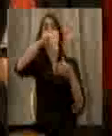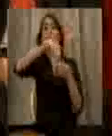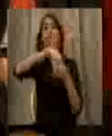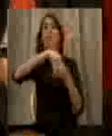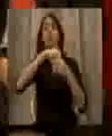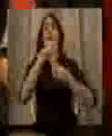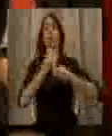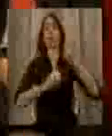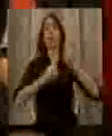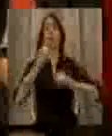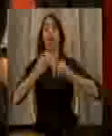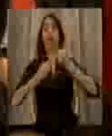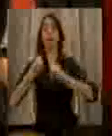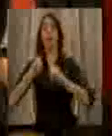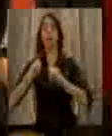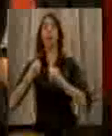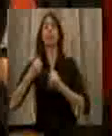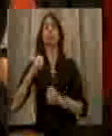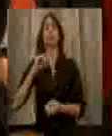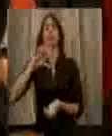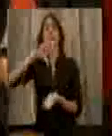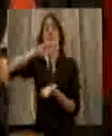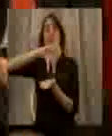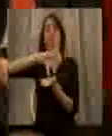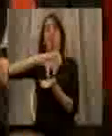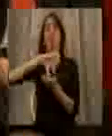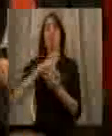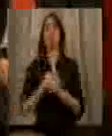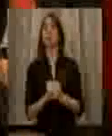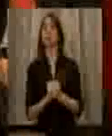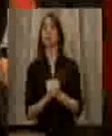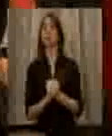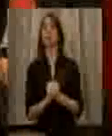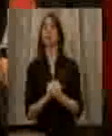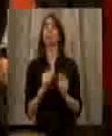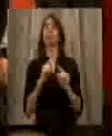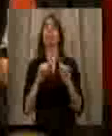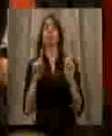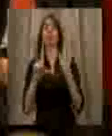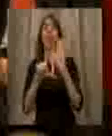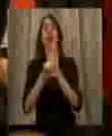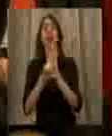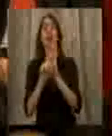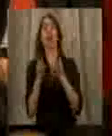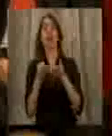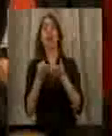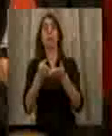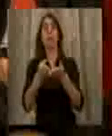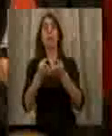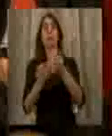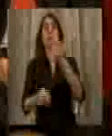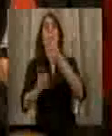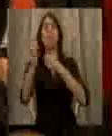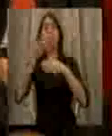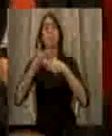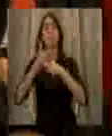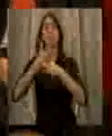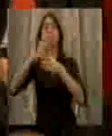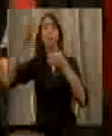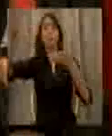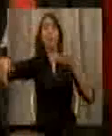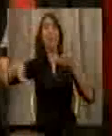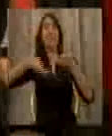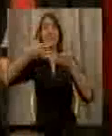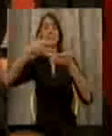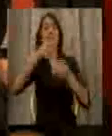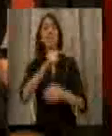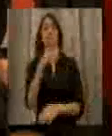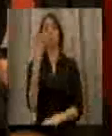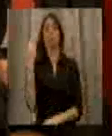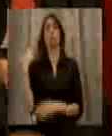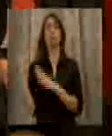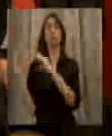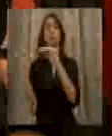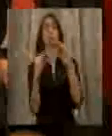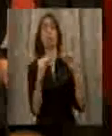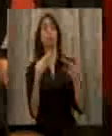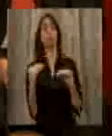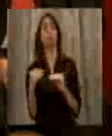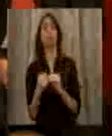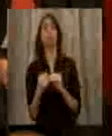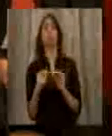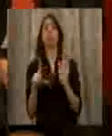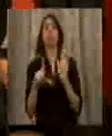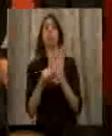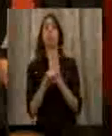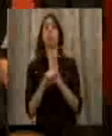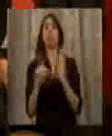y en general en el país. Las leyes de pesca, largamente comentadas durante las últimas semanas, la ley